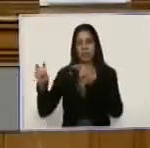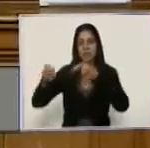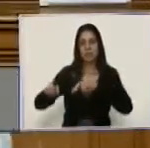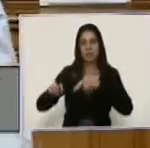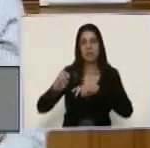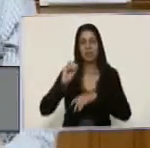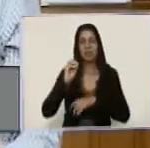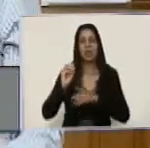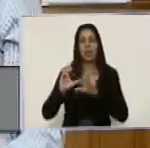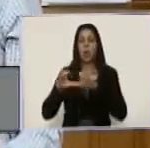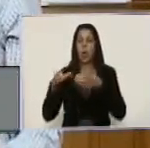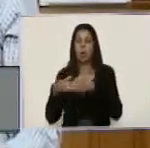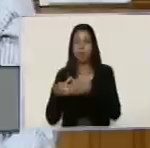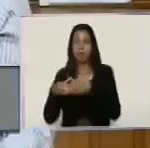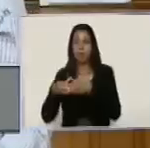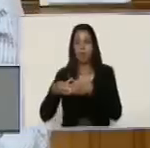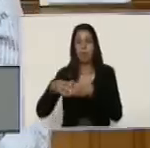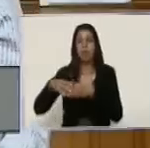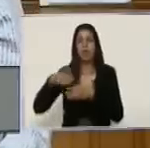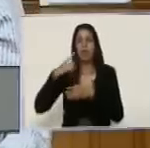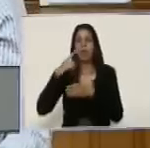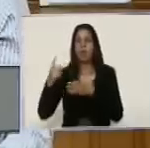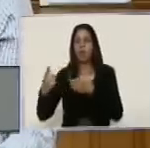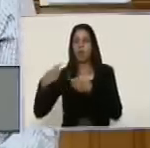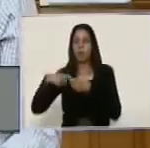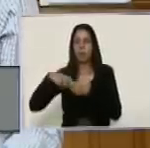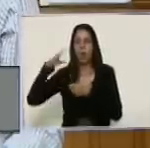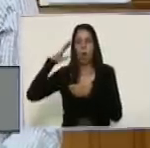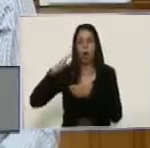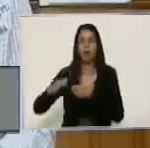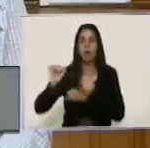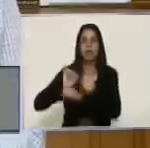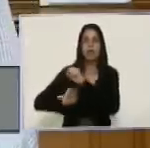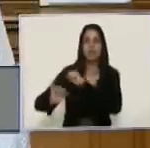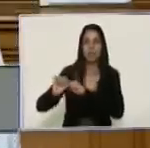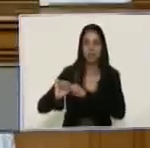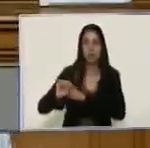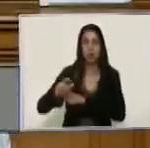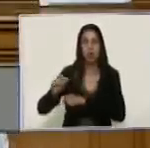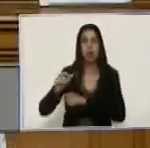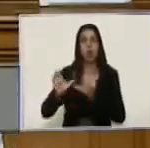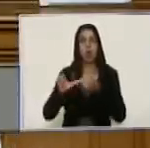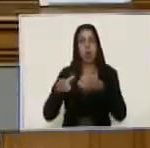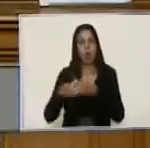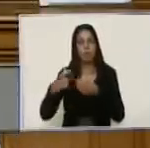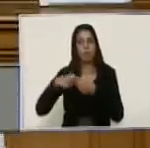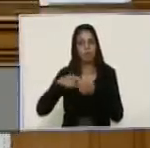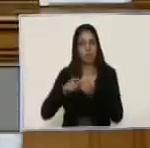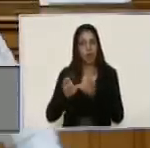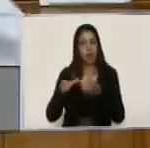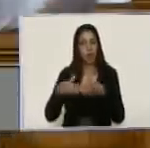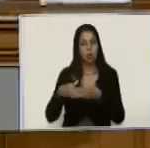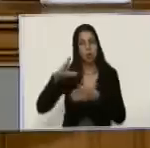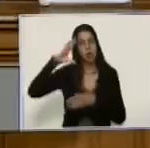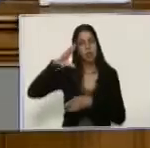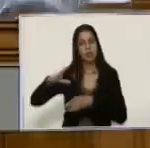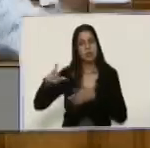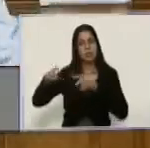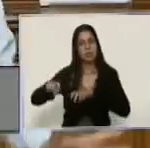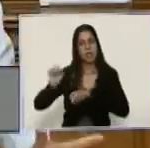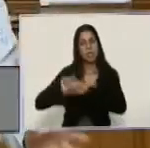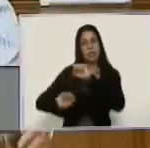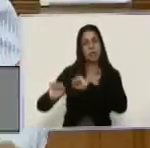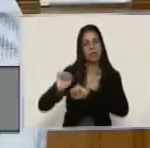órganos oficiales, nuestra Comisión de Seguridad y Defensa, que hemos hecho bastante plenaria con los militares arriba